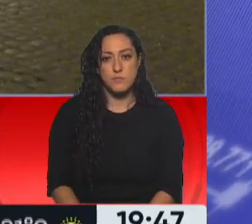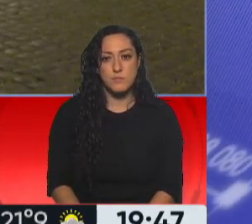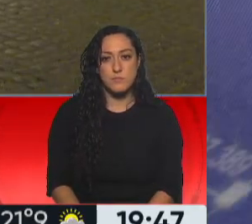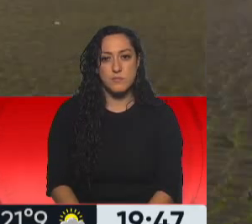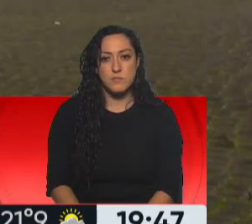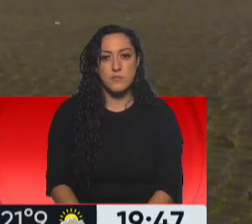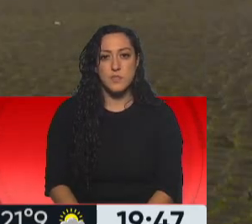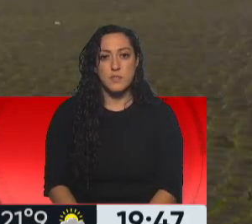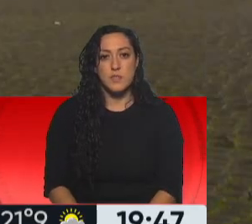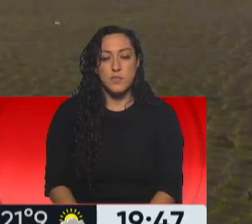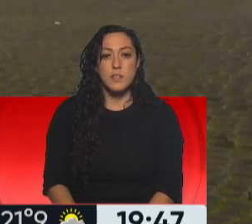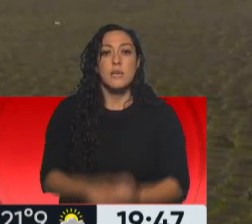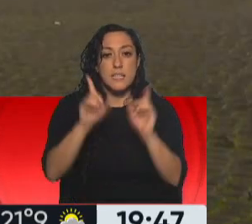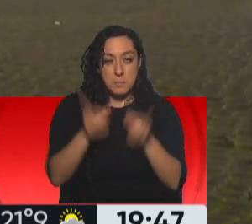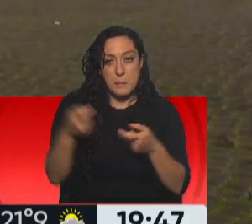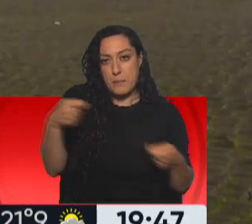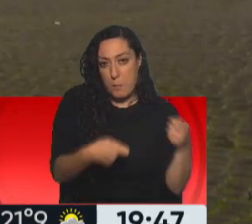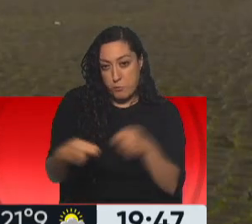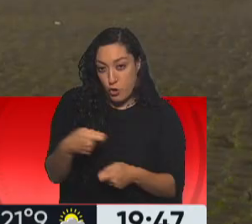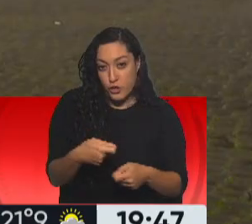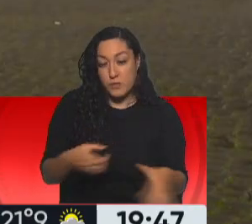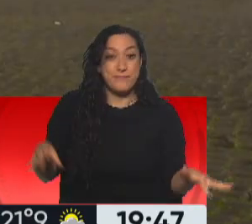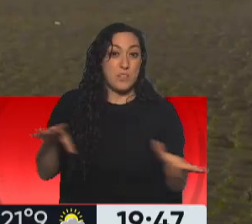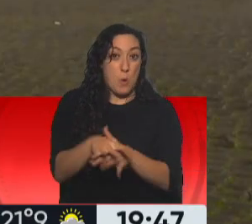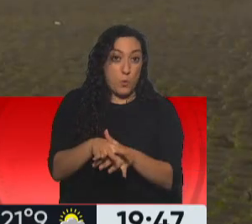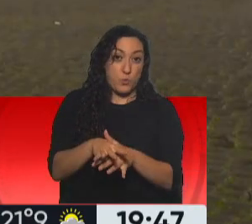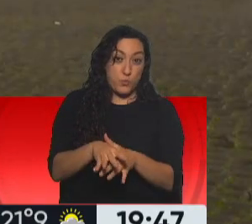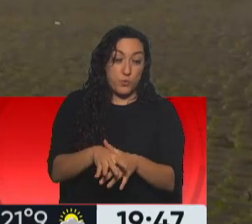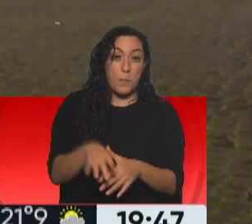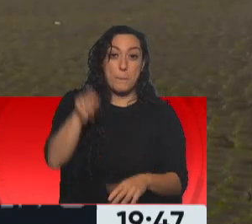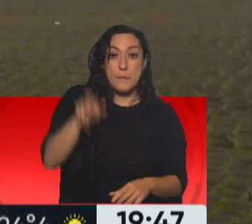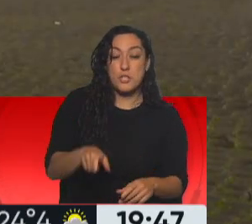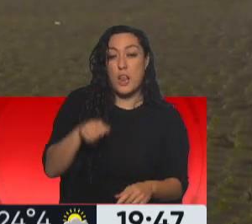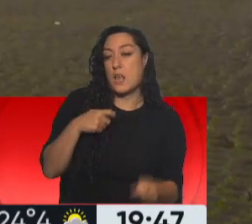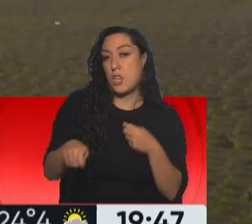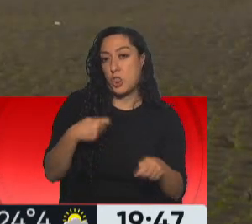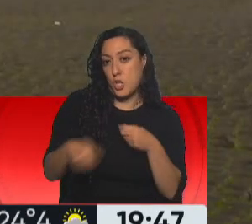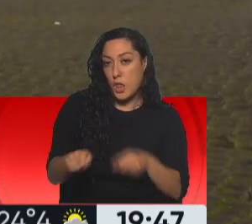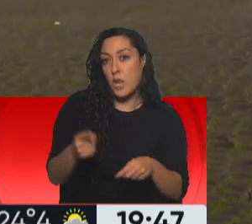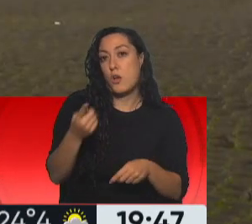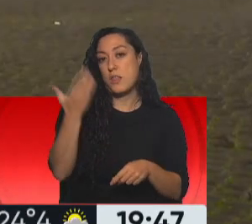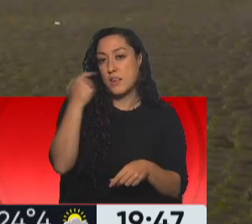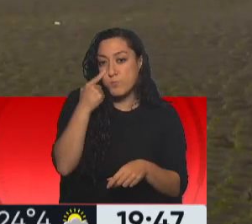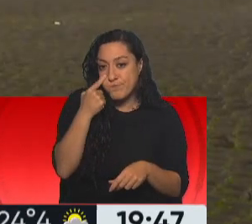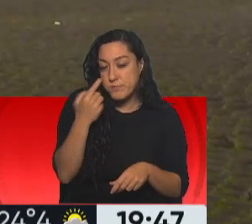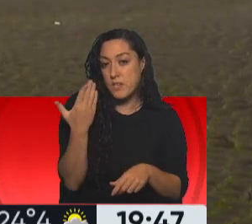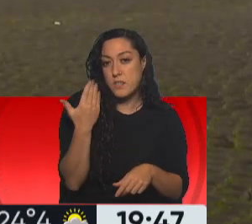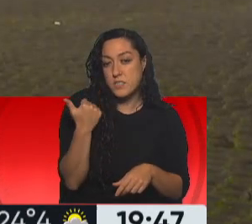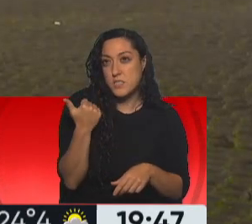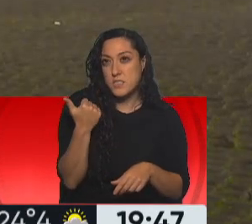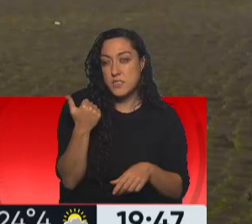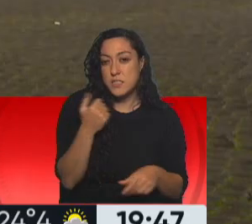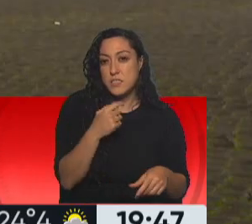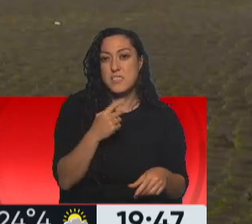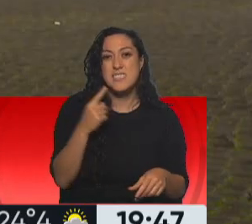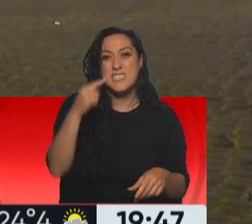Mirá, te agrego, mirá qué coincidente, ¿no? La presencia del cartonero que la conocíamos, que llegó en vuelo a las